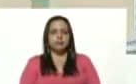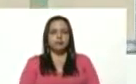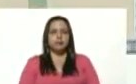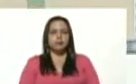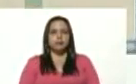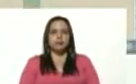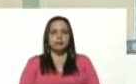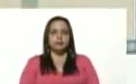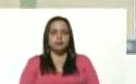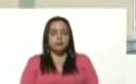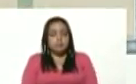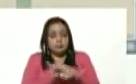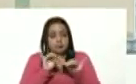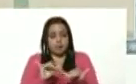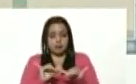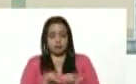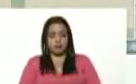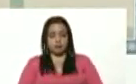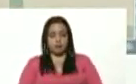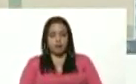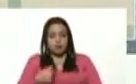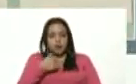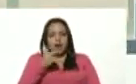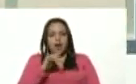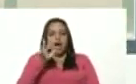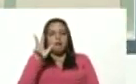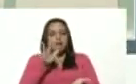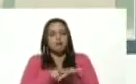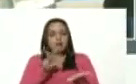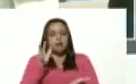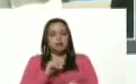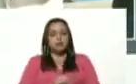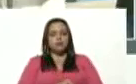Por eso estoy aprobando